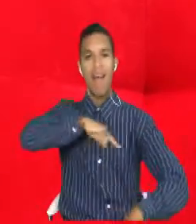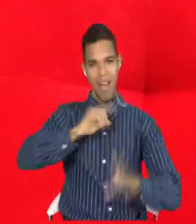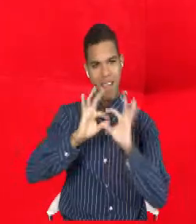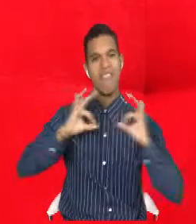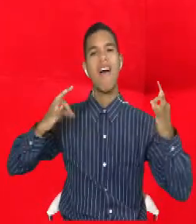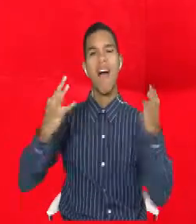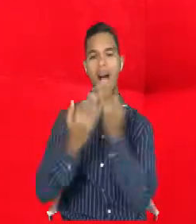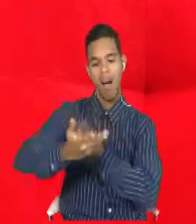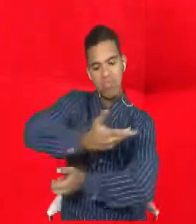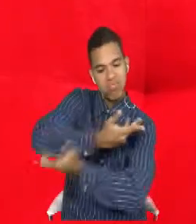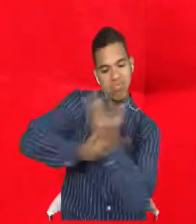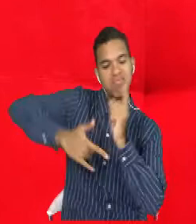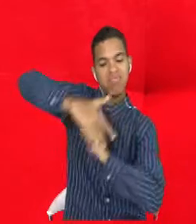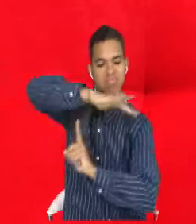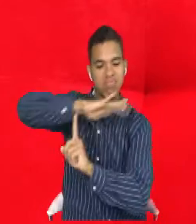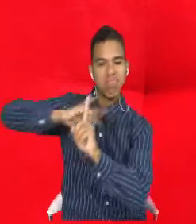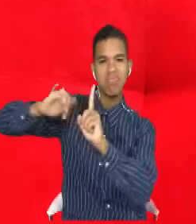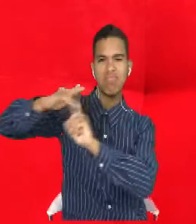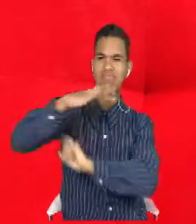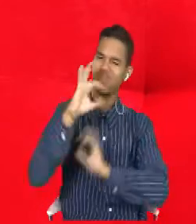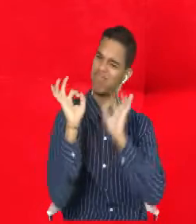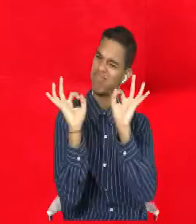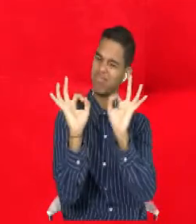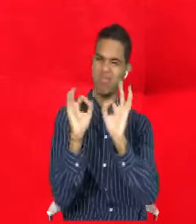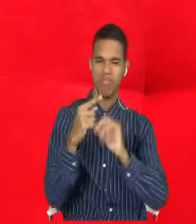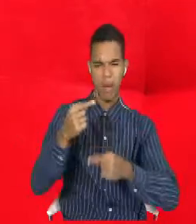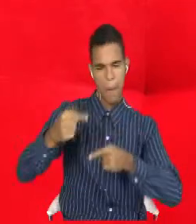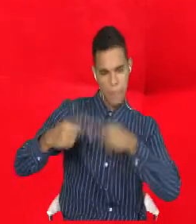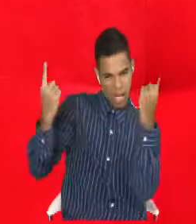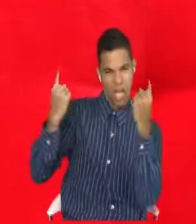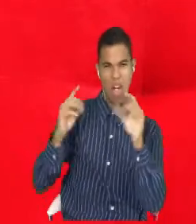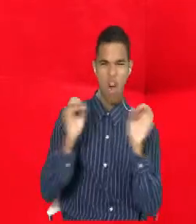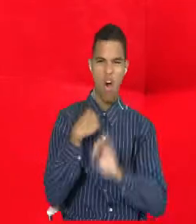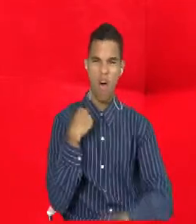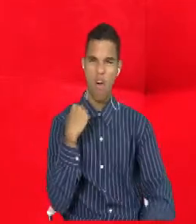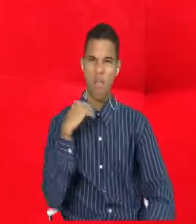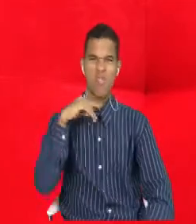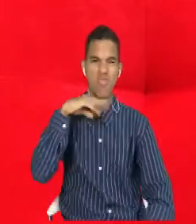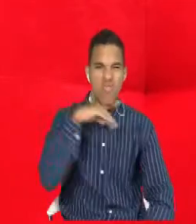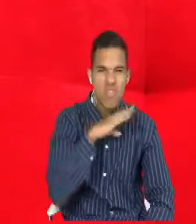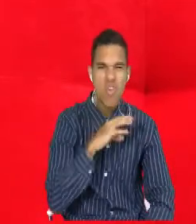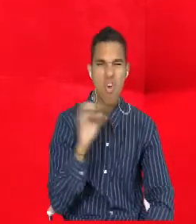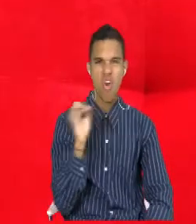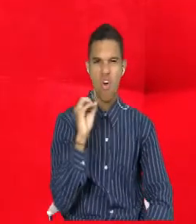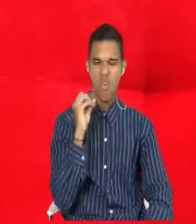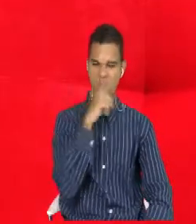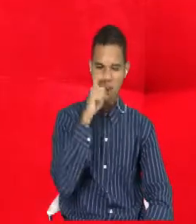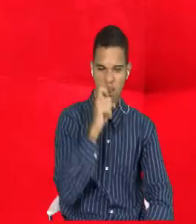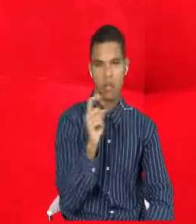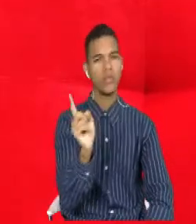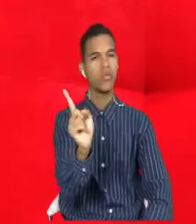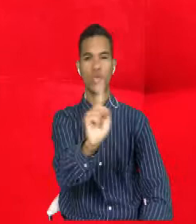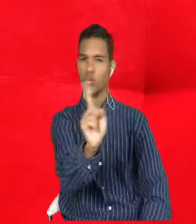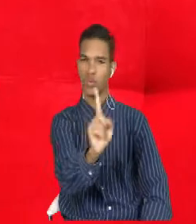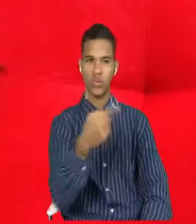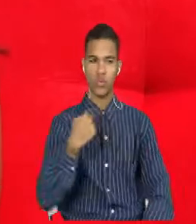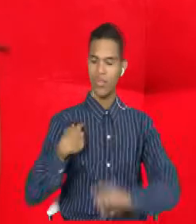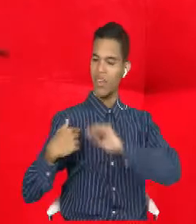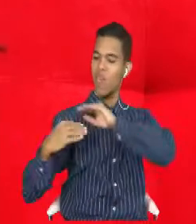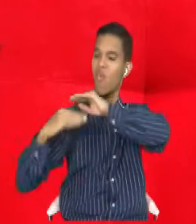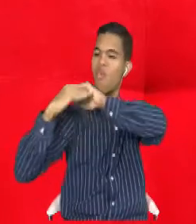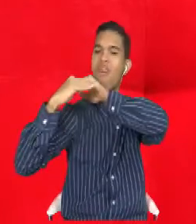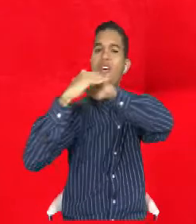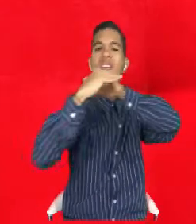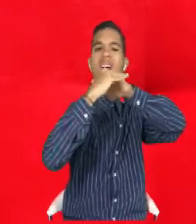ambiente laboral supremamente amable, supremamente pues como compacto, porque todas saben al mismo nivel y están